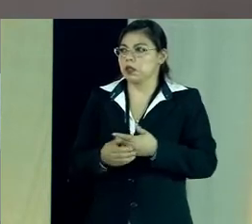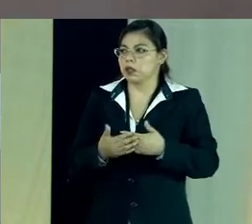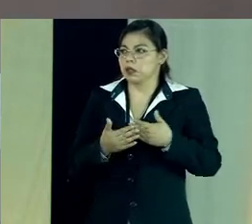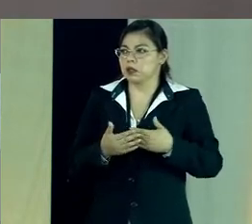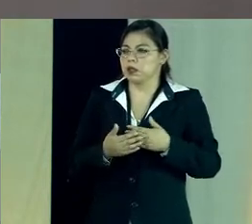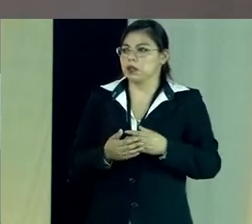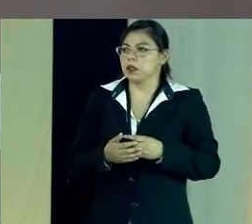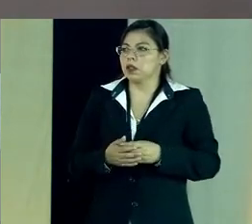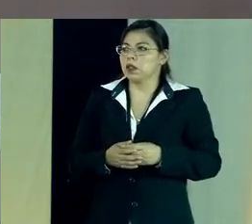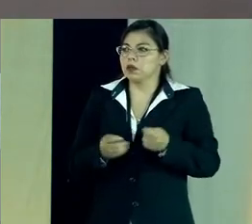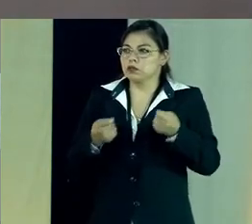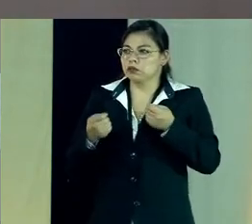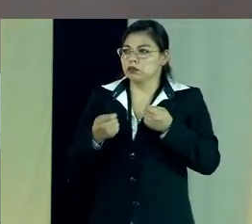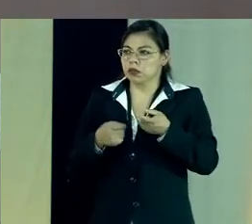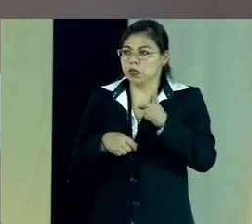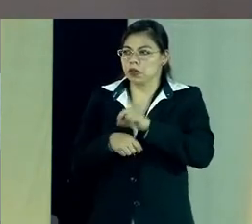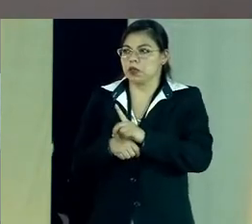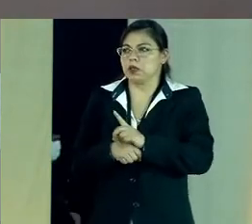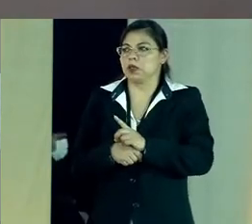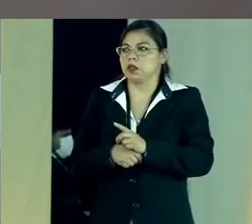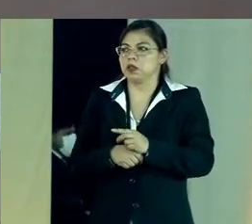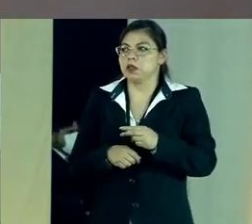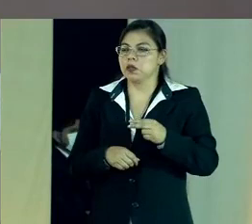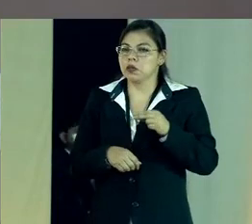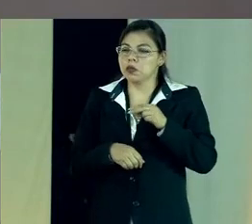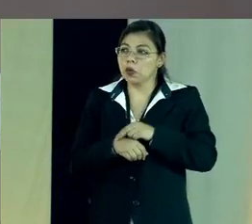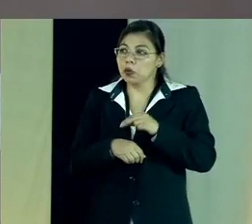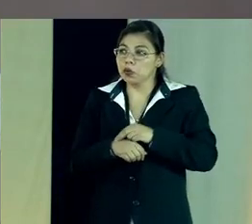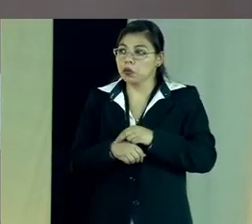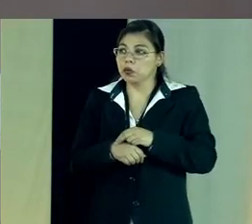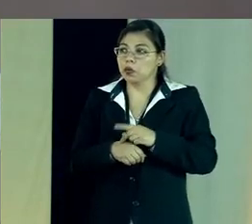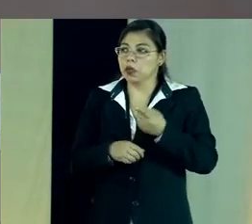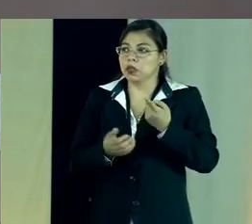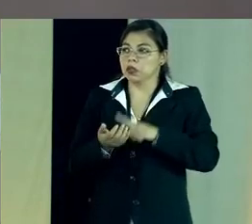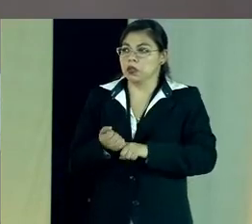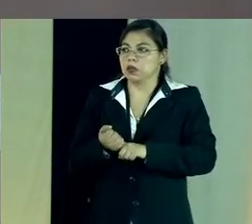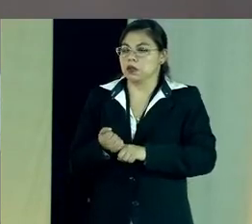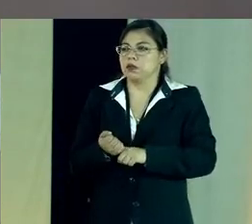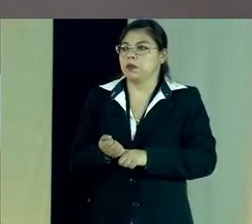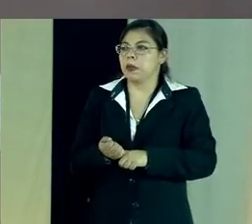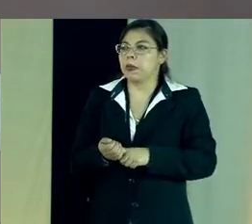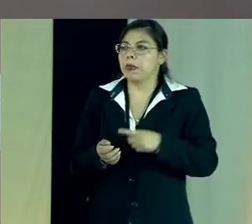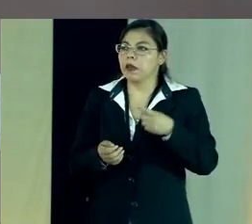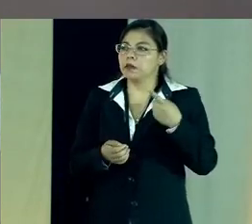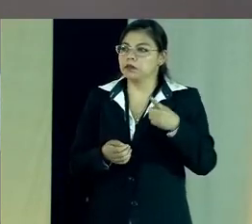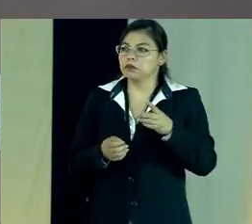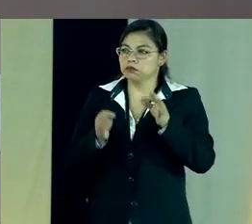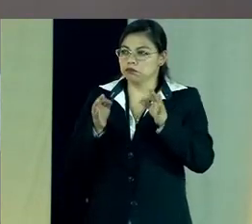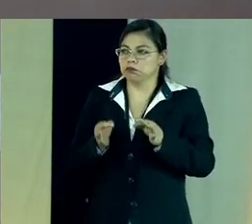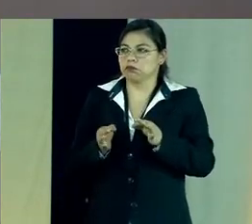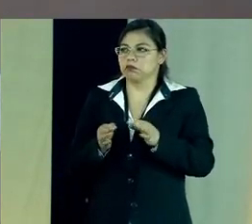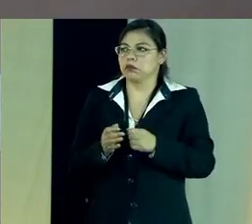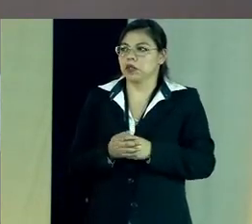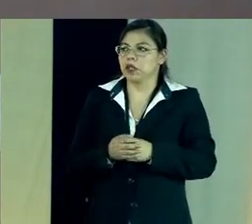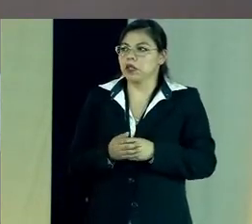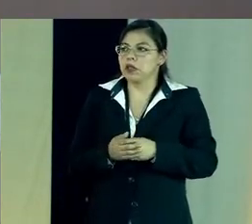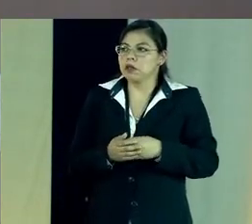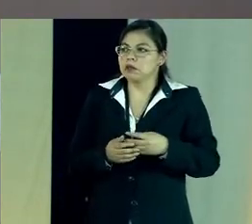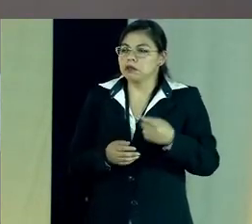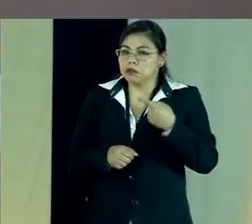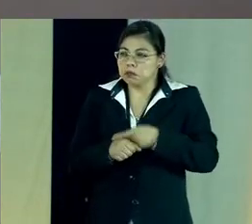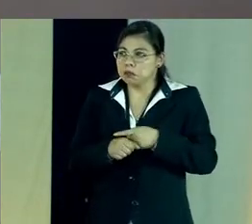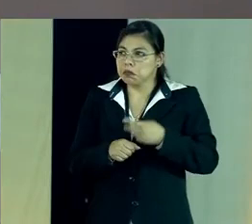días de los médicos en sus consultorios los efectos de estas enfermedades llenan los hospitales